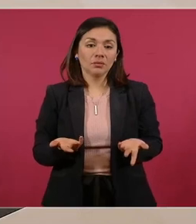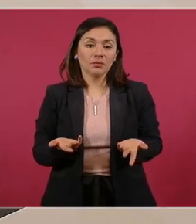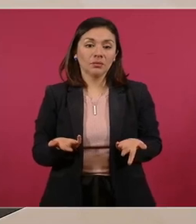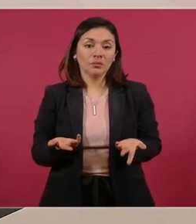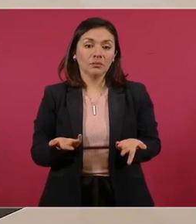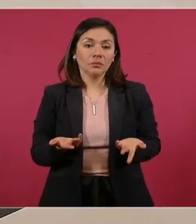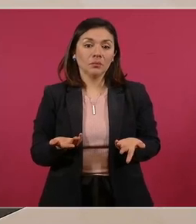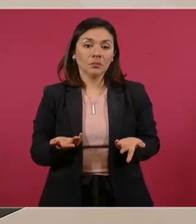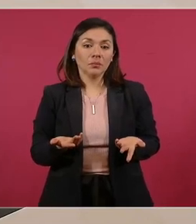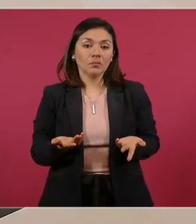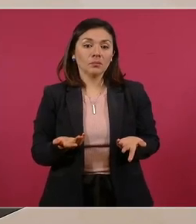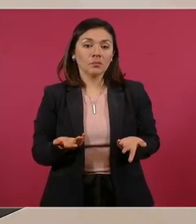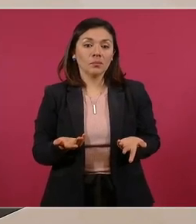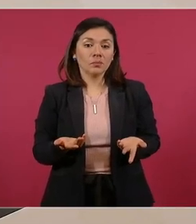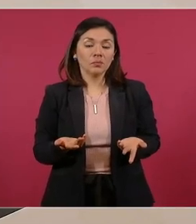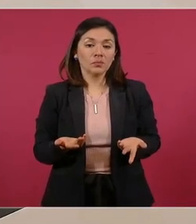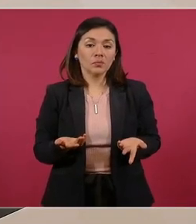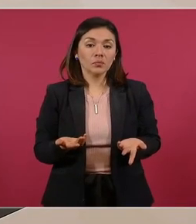Porque